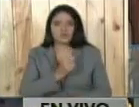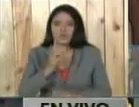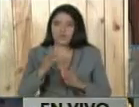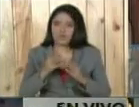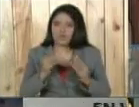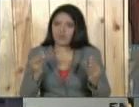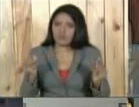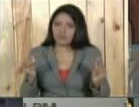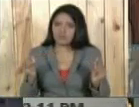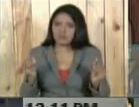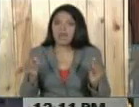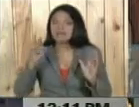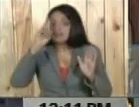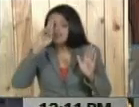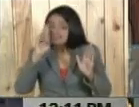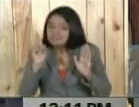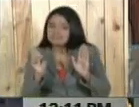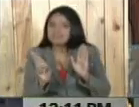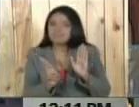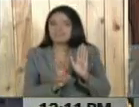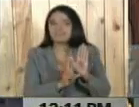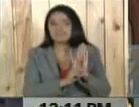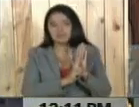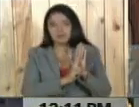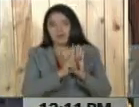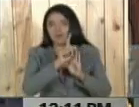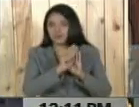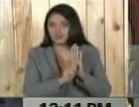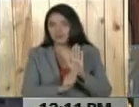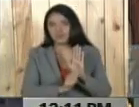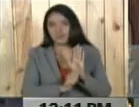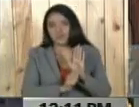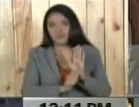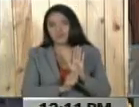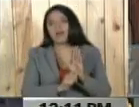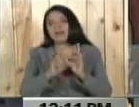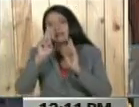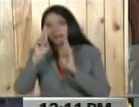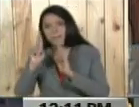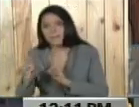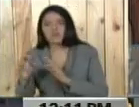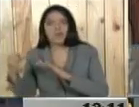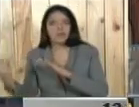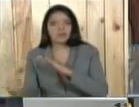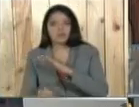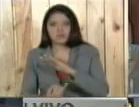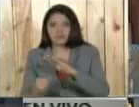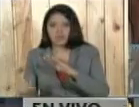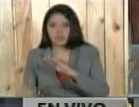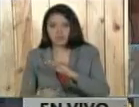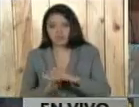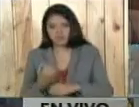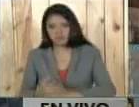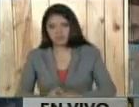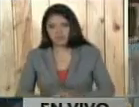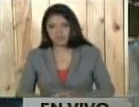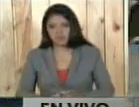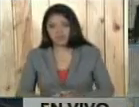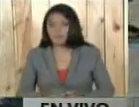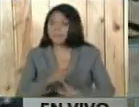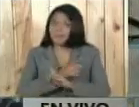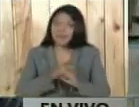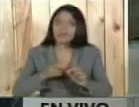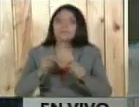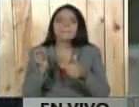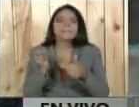Que se respete la Constitución, las instituciones y sobre todo se respete a